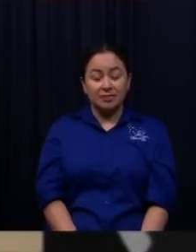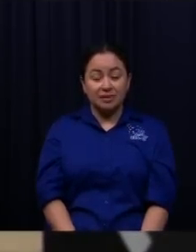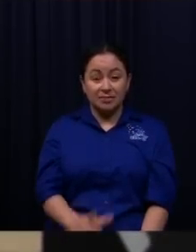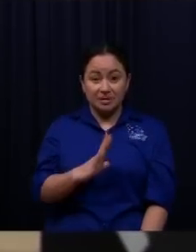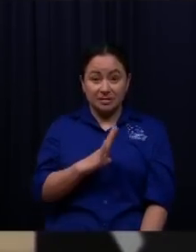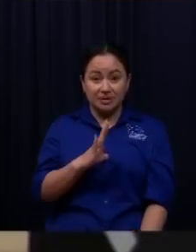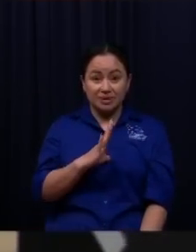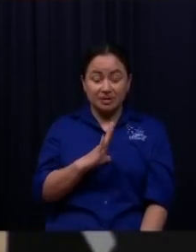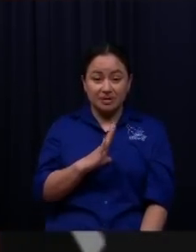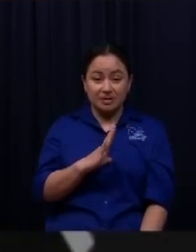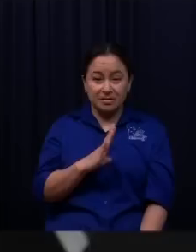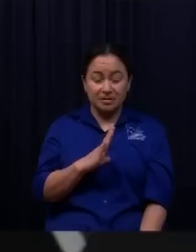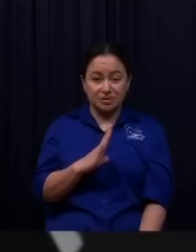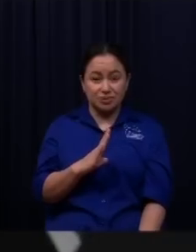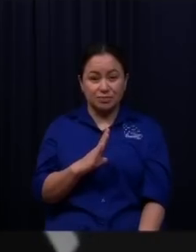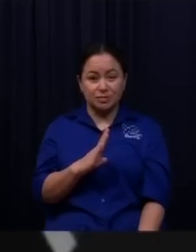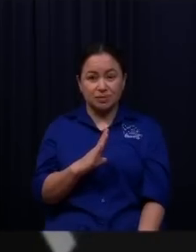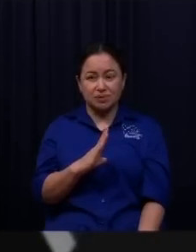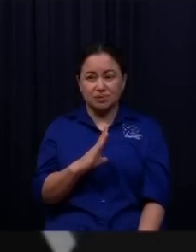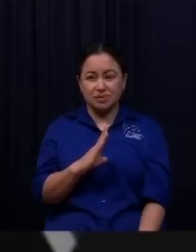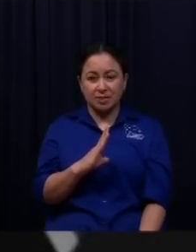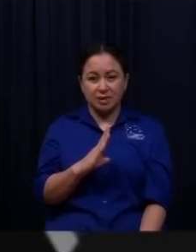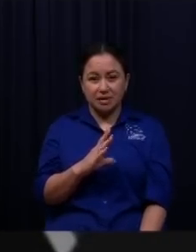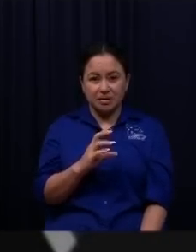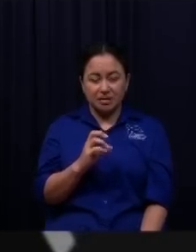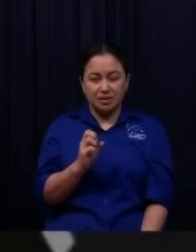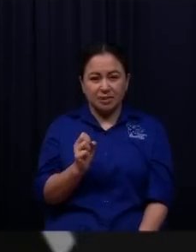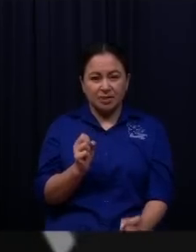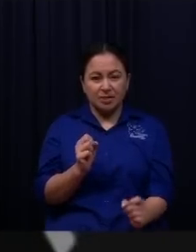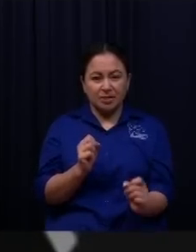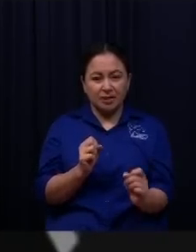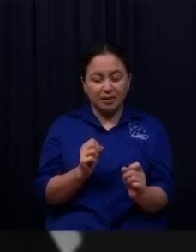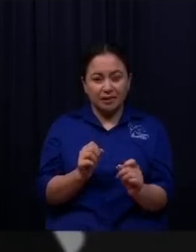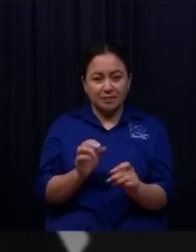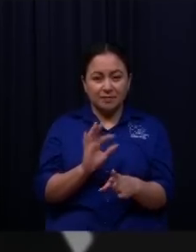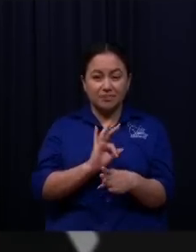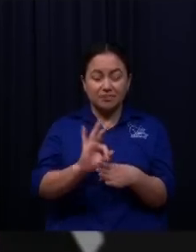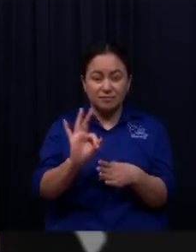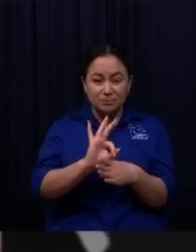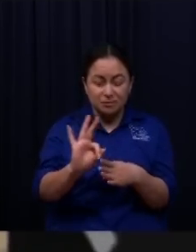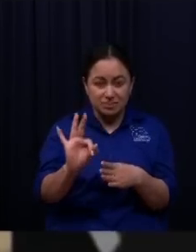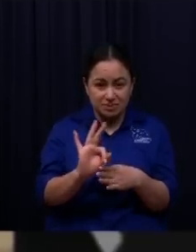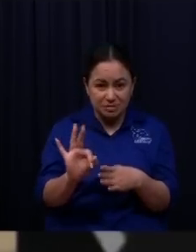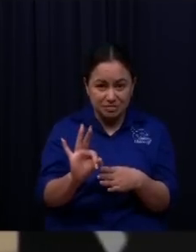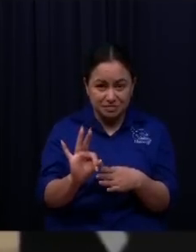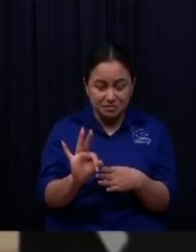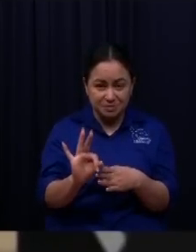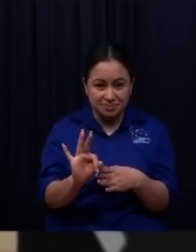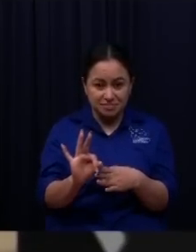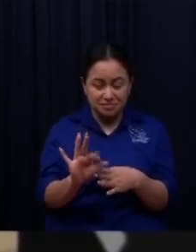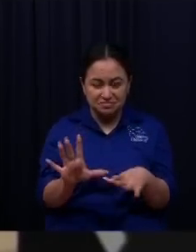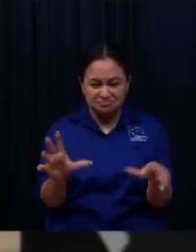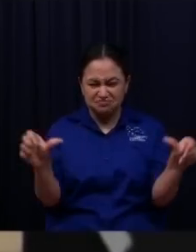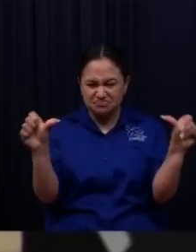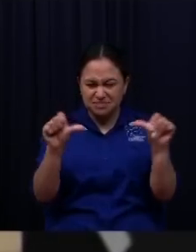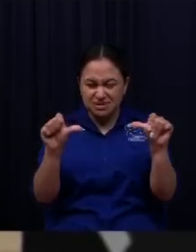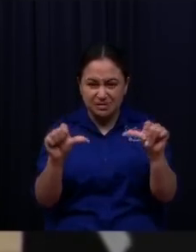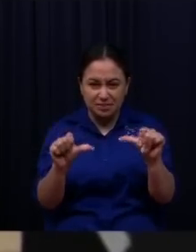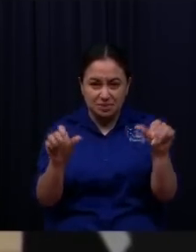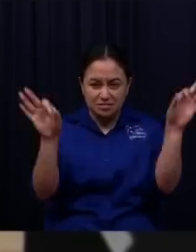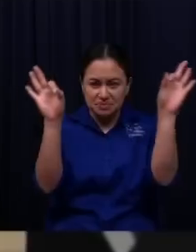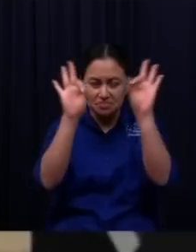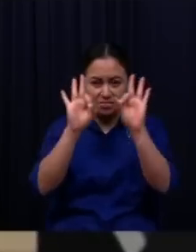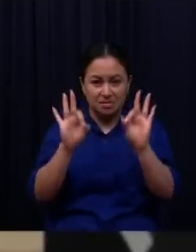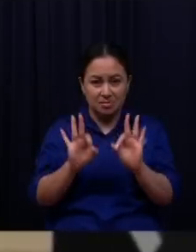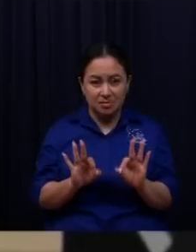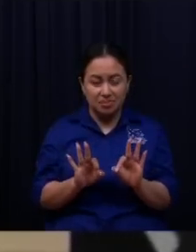venido forjando por 2,000 años, y los gentiles tenían un paganismo terrible que había sido formado por